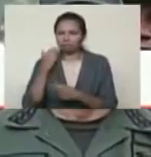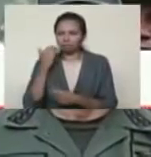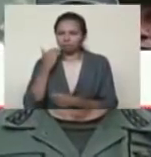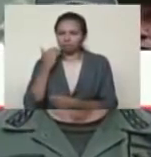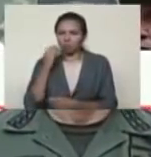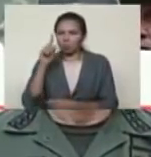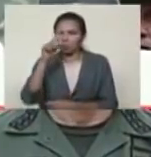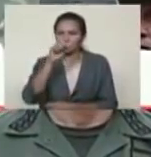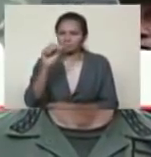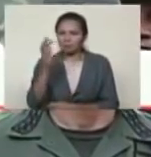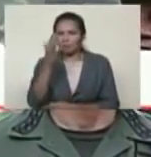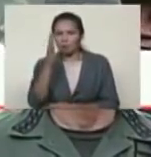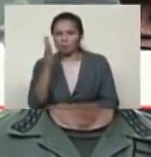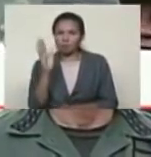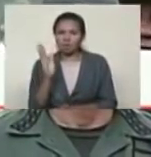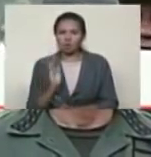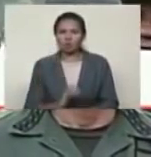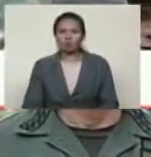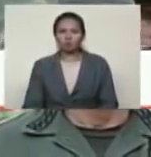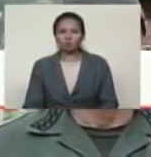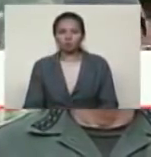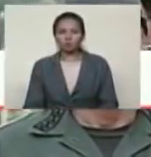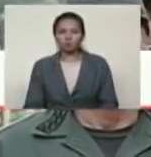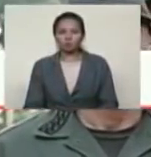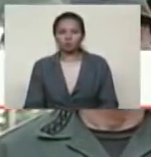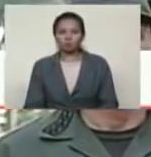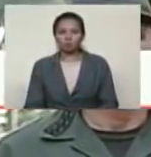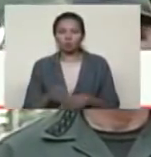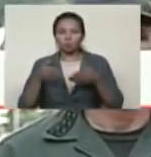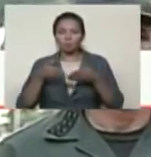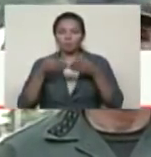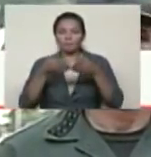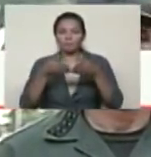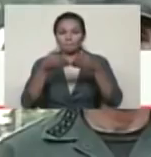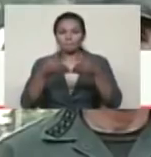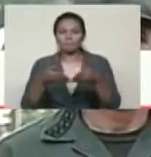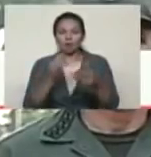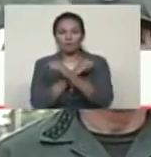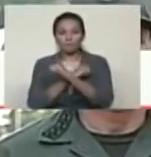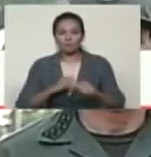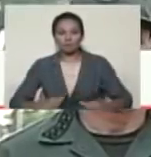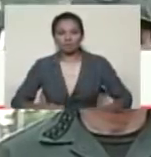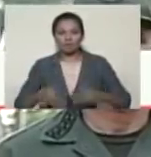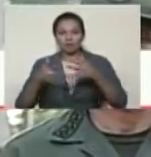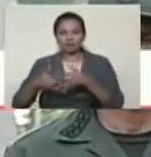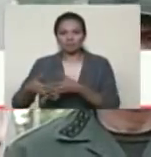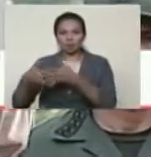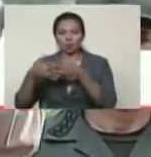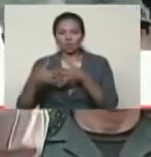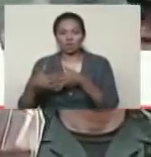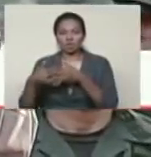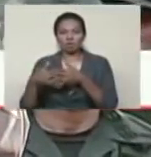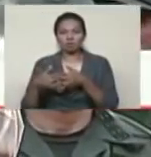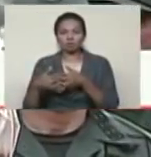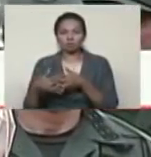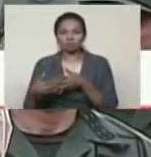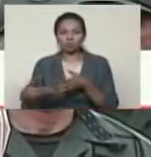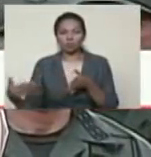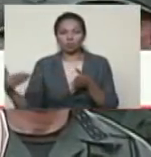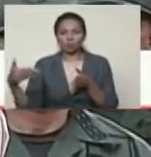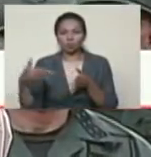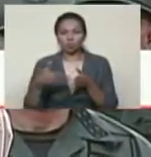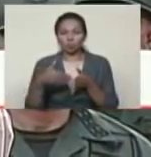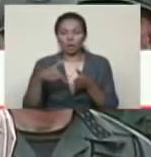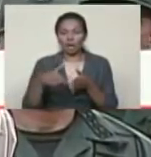hace una semana, un poco más, un barco militar gringo entró a las